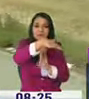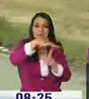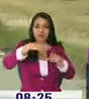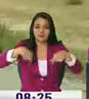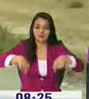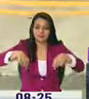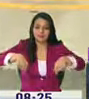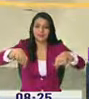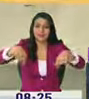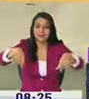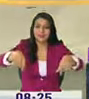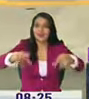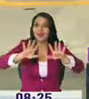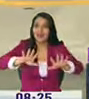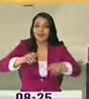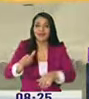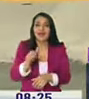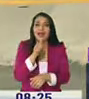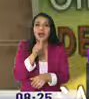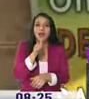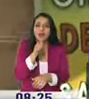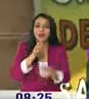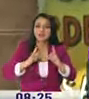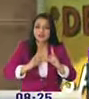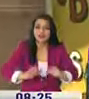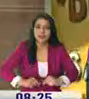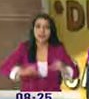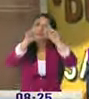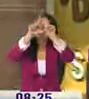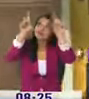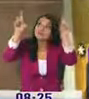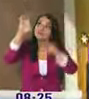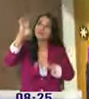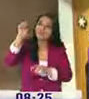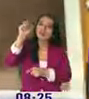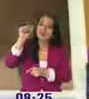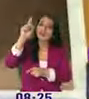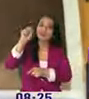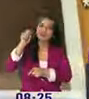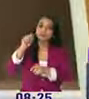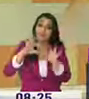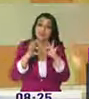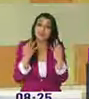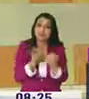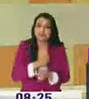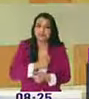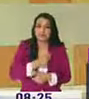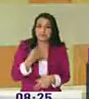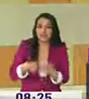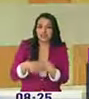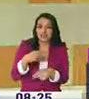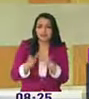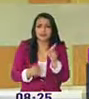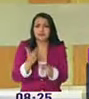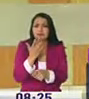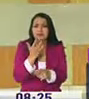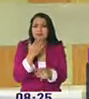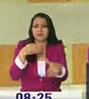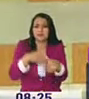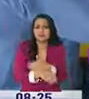Río Grande, están las agüitas medicinales El Encanto, un emprendimiento familiar que es la hueca favorita de